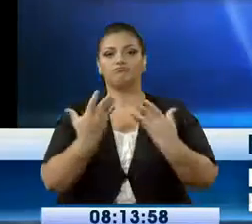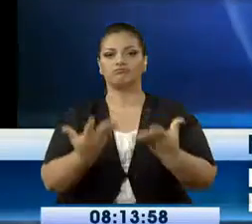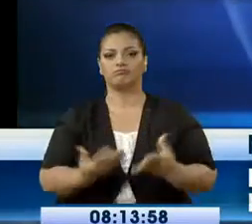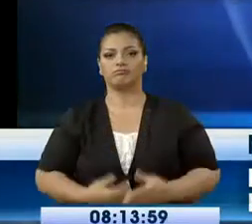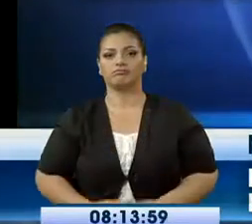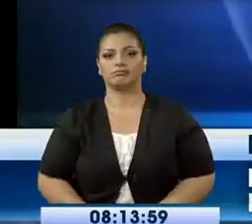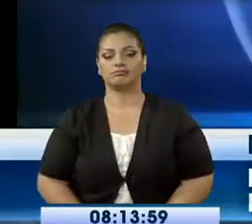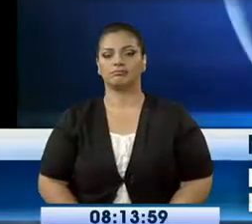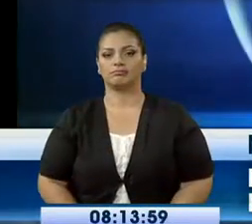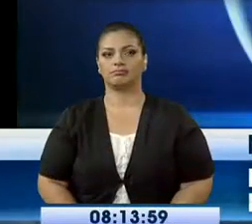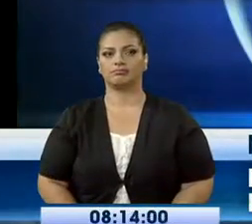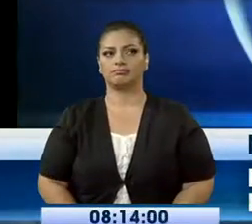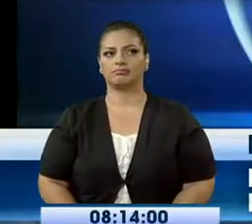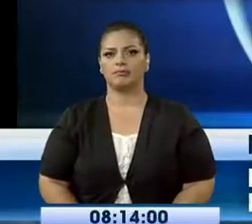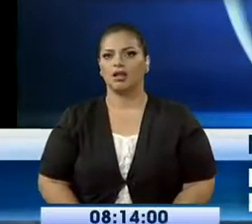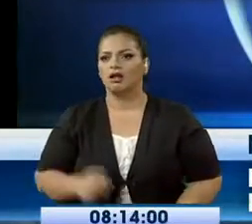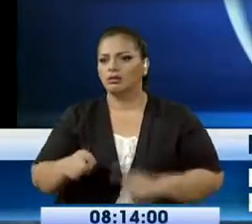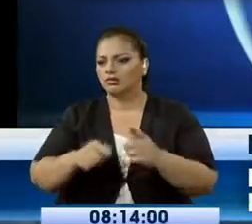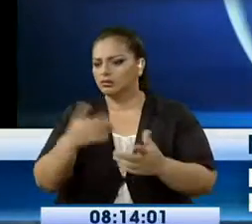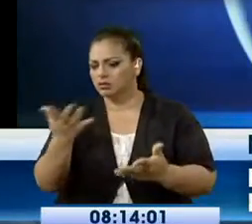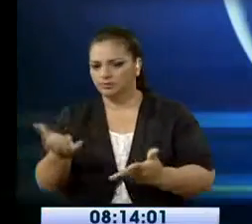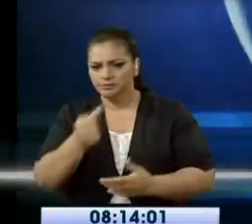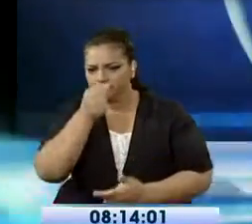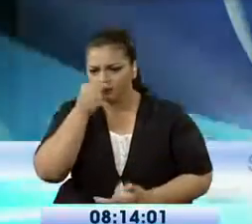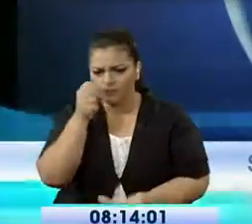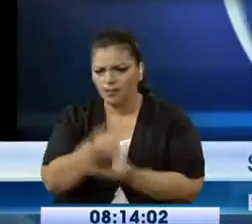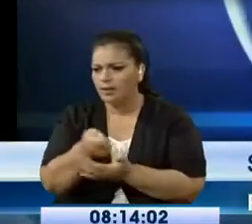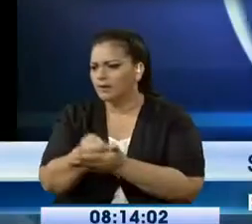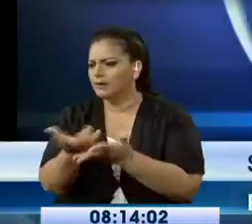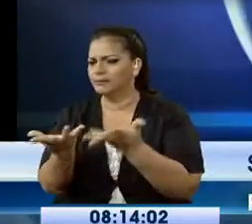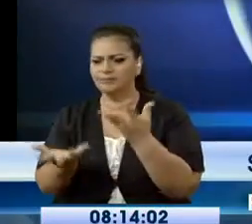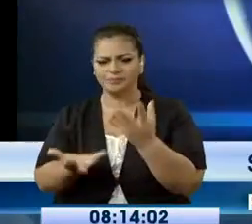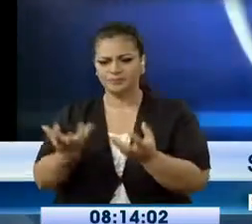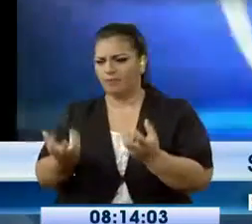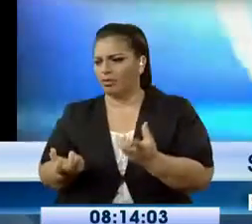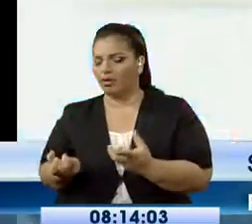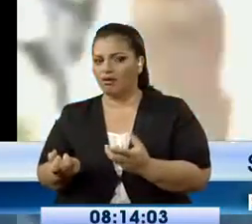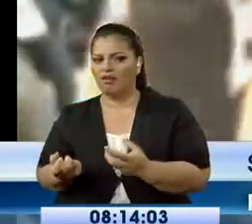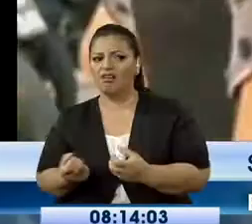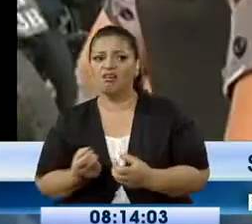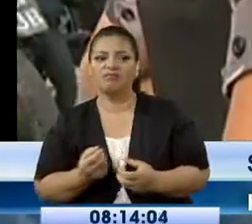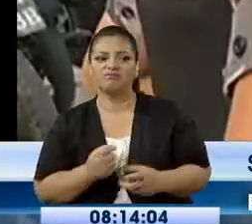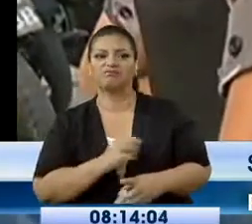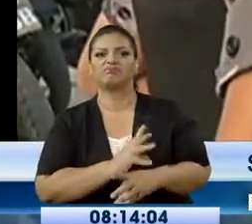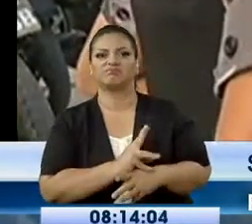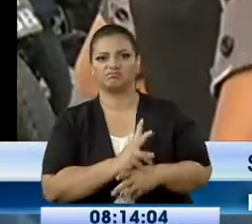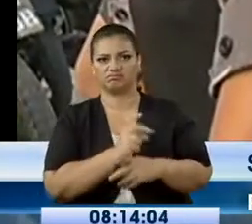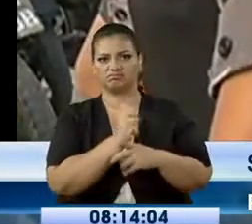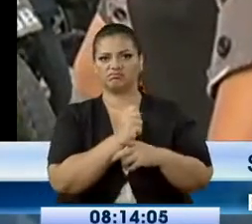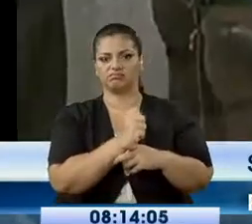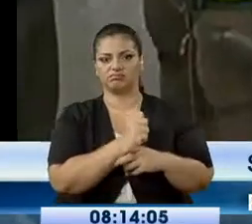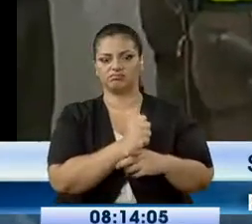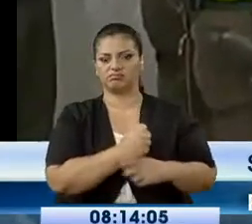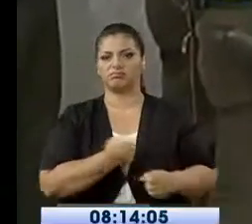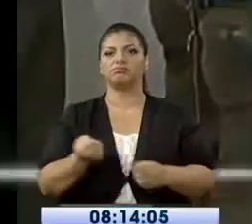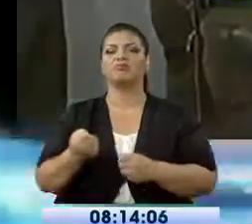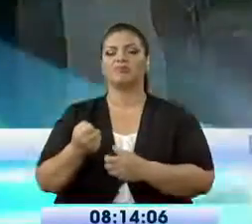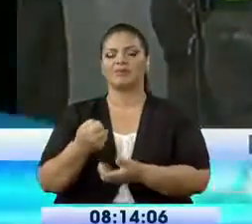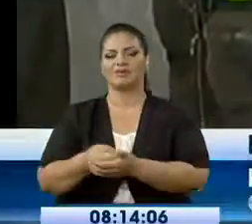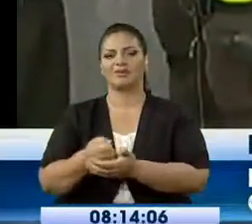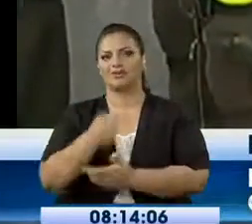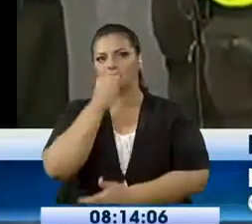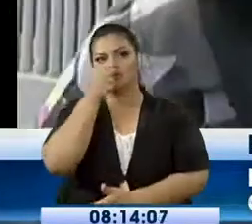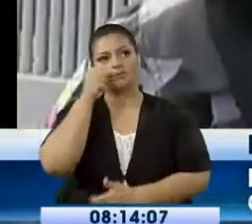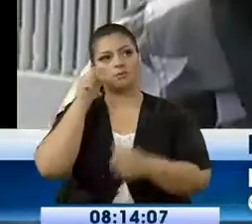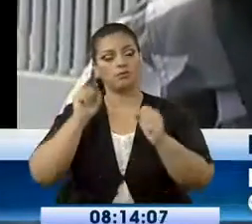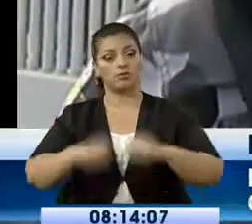Para obtener medios económicos para su consumo, realizan este tipo de actividades. Pero aclara que diariamente refuerza sus